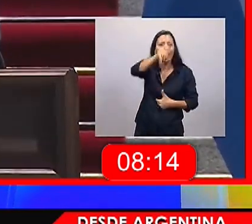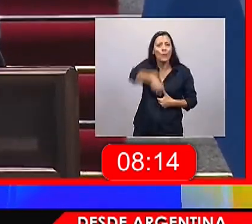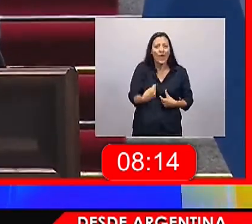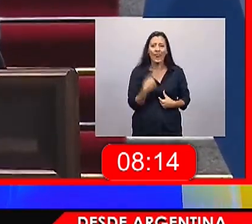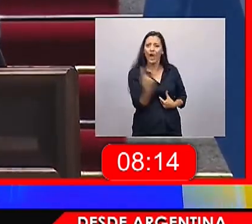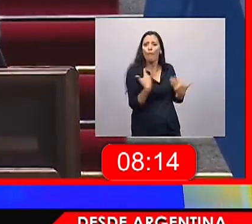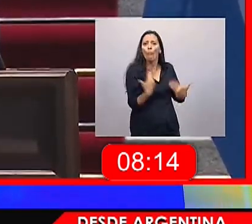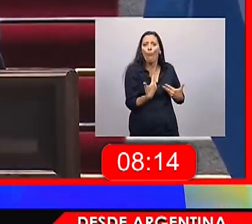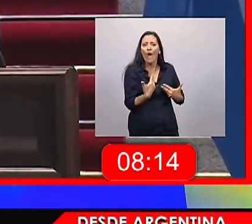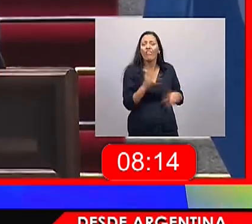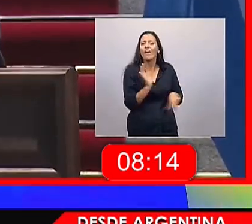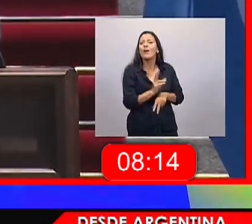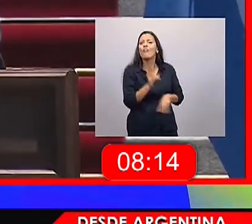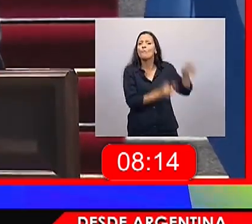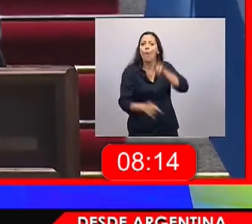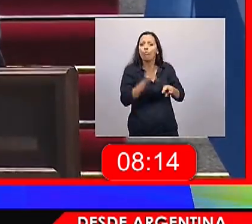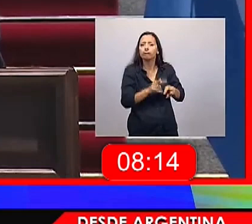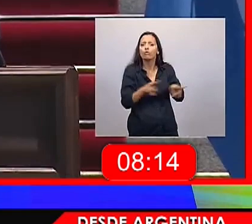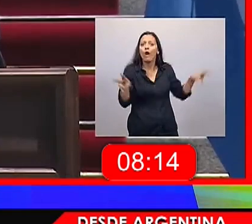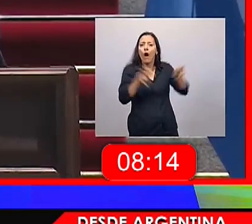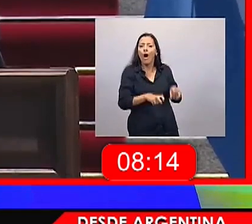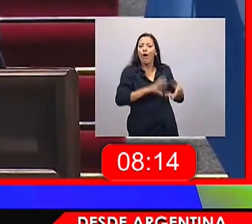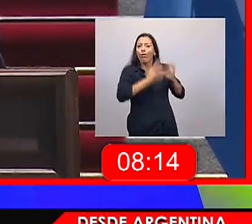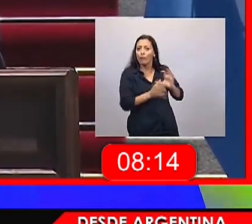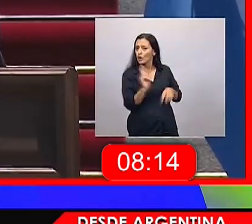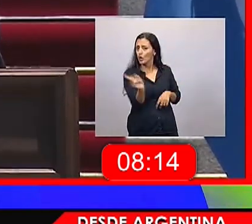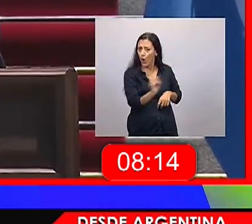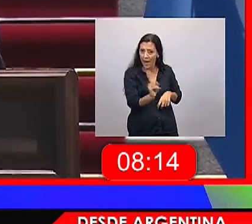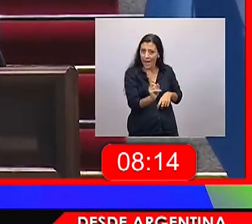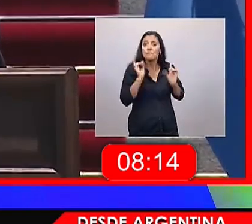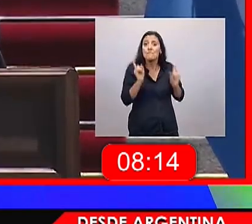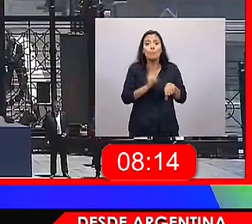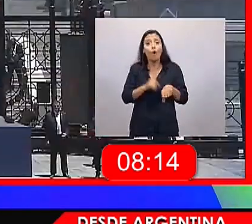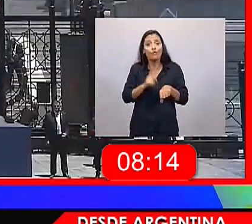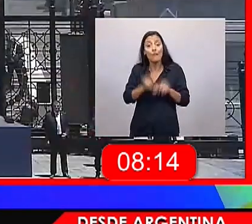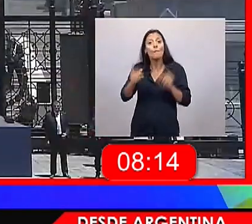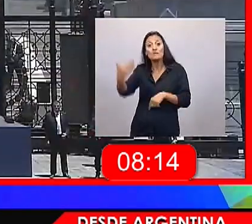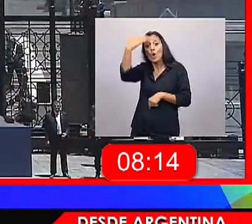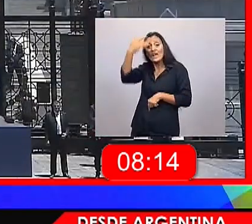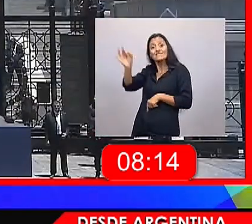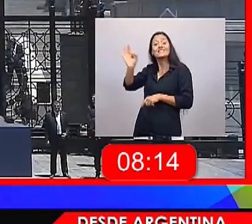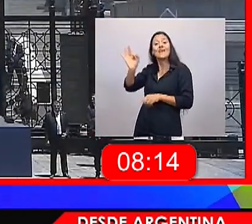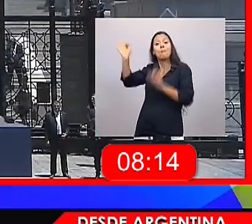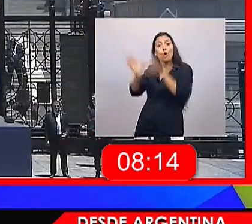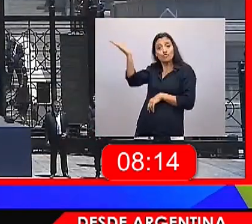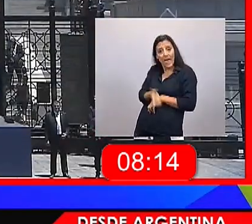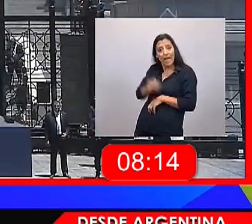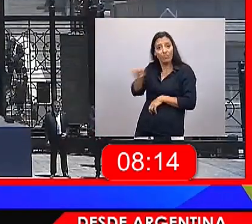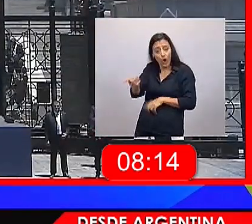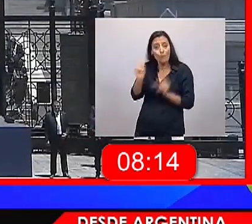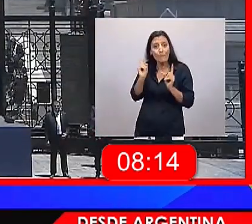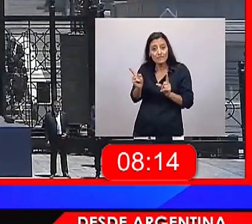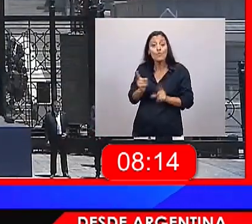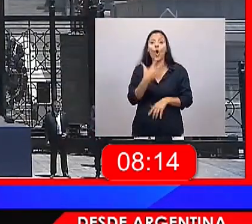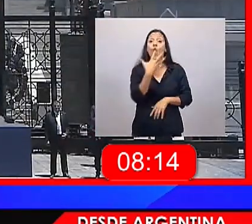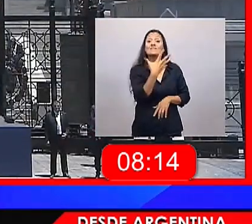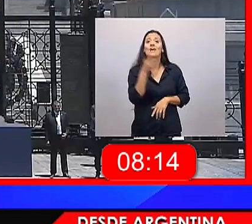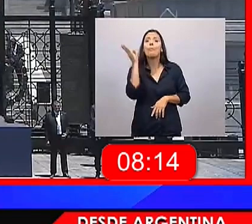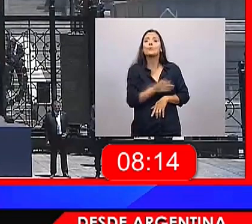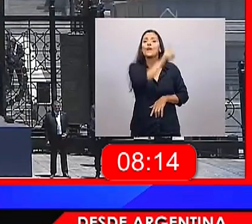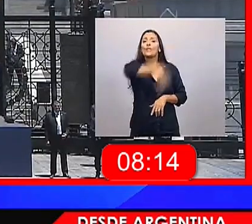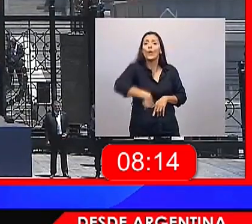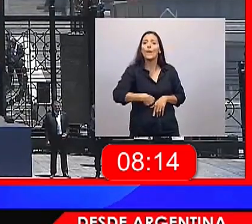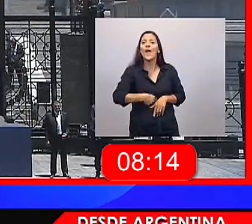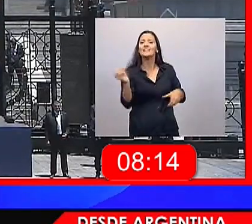sentido es lo que lo va a ayudar a Milei a poder transitar un periodo que va a ser por lo menos de un año